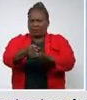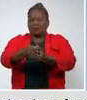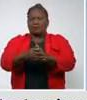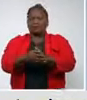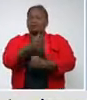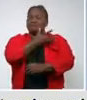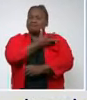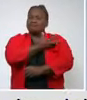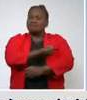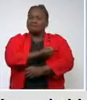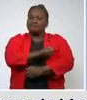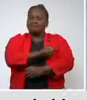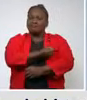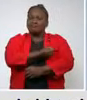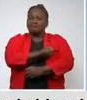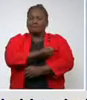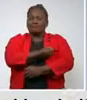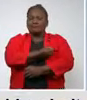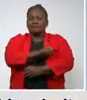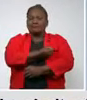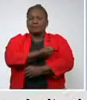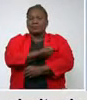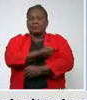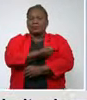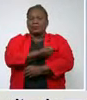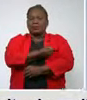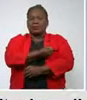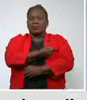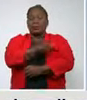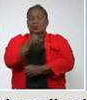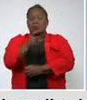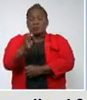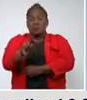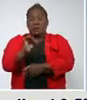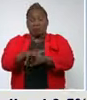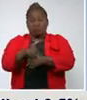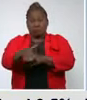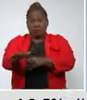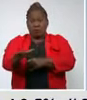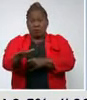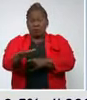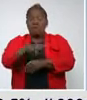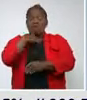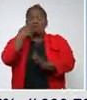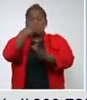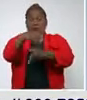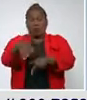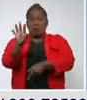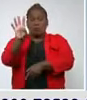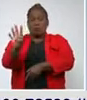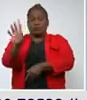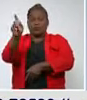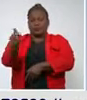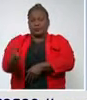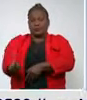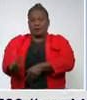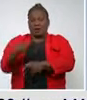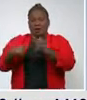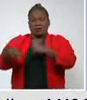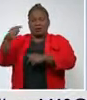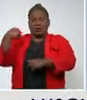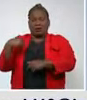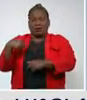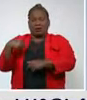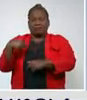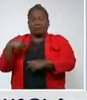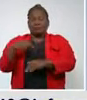Lamentamos al inicio de la conferencia y siempre el fallecimiento de 4 personas en el día de ayer, y ya